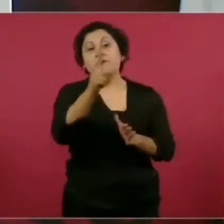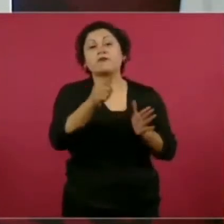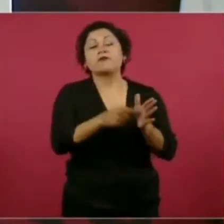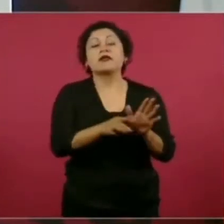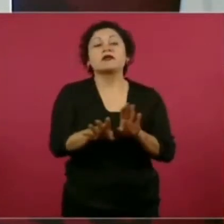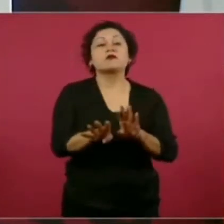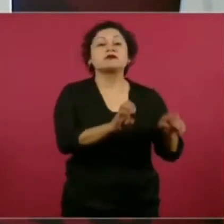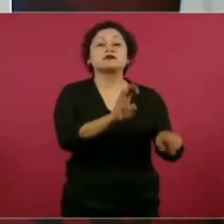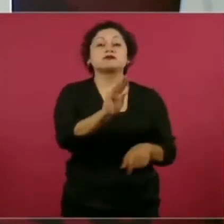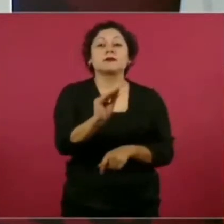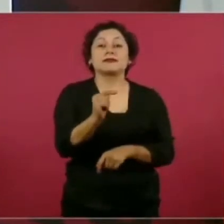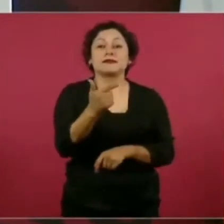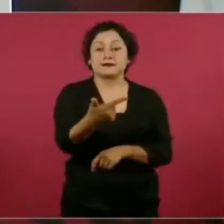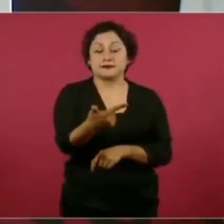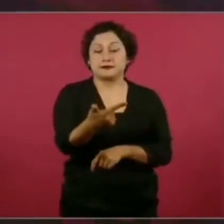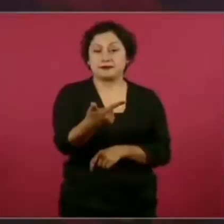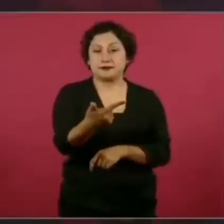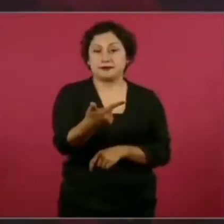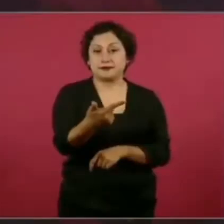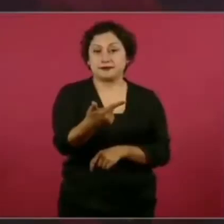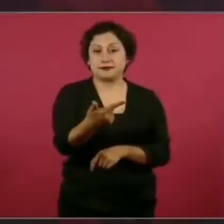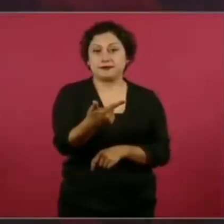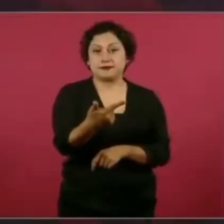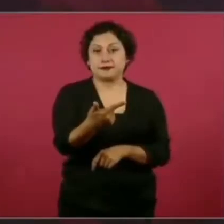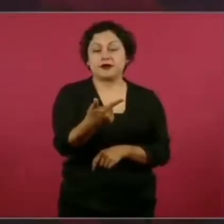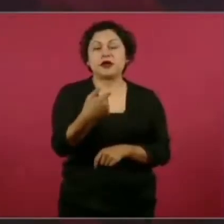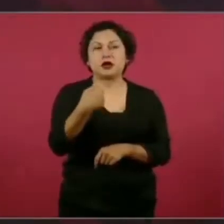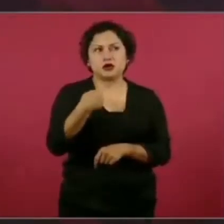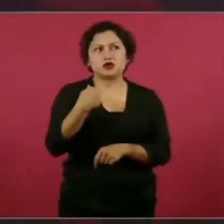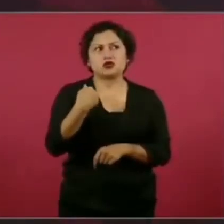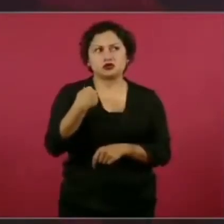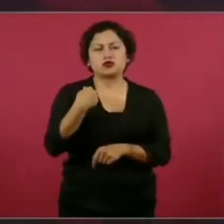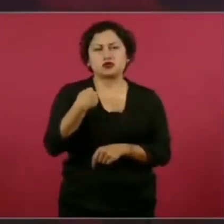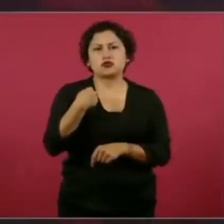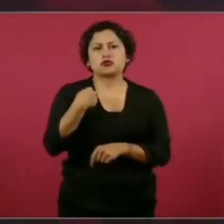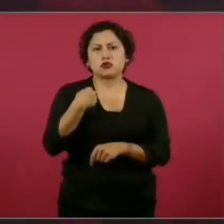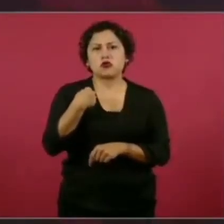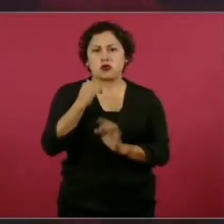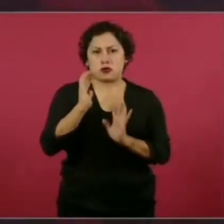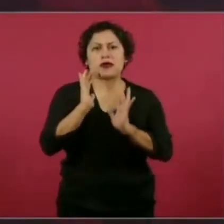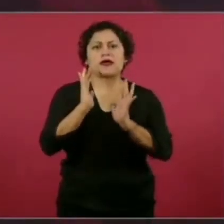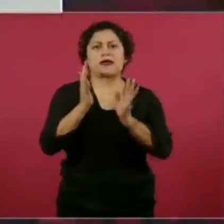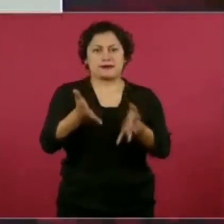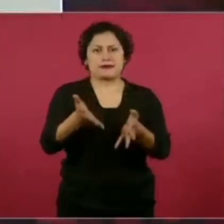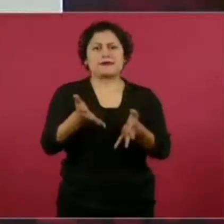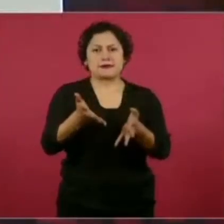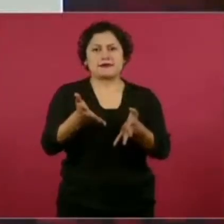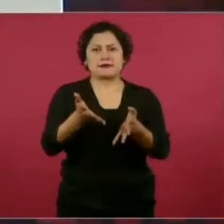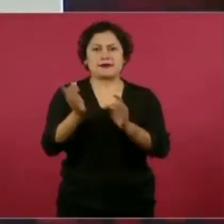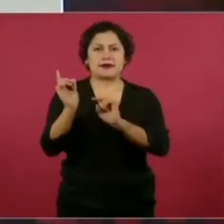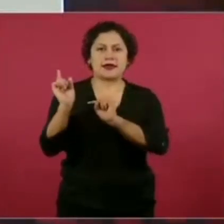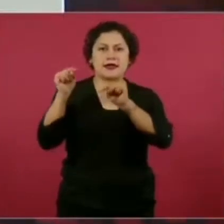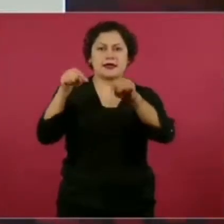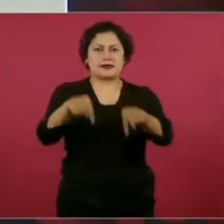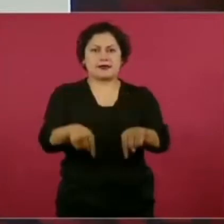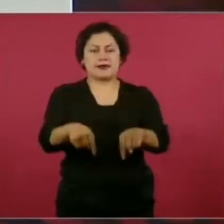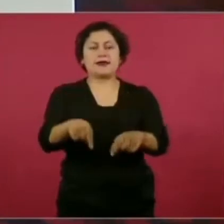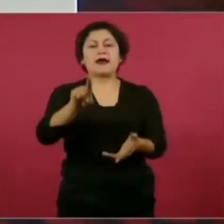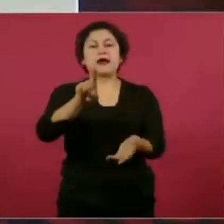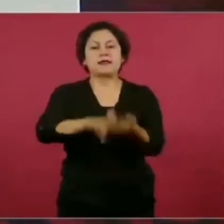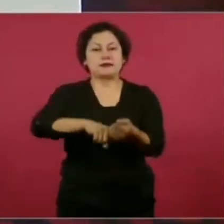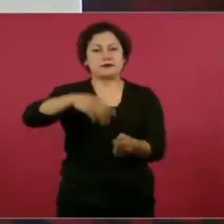97, ya yo llegué a dirigir el PRD, que